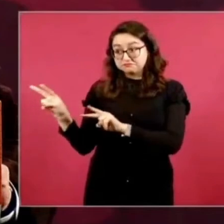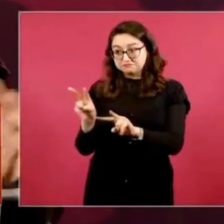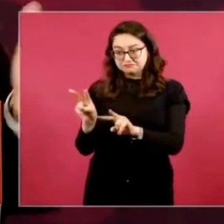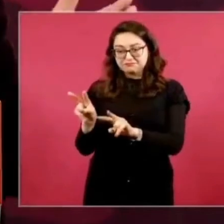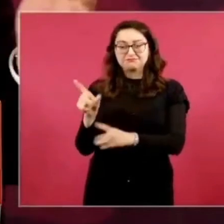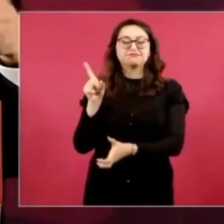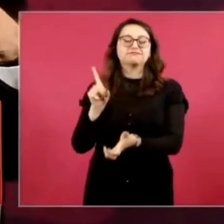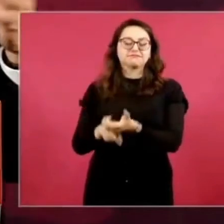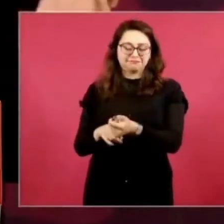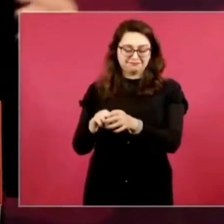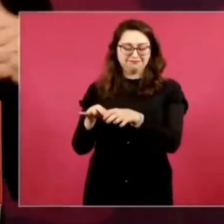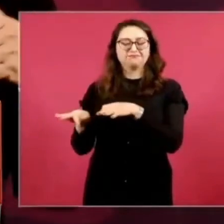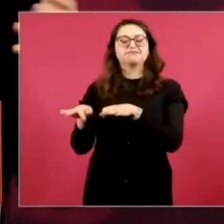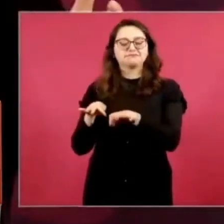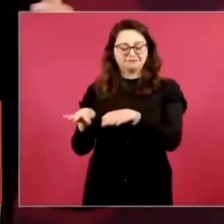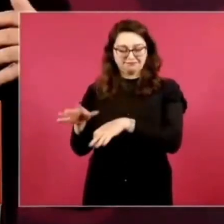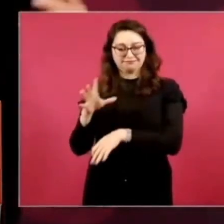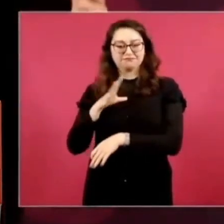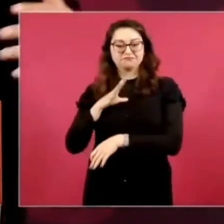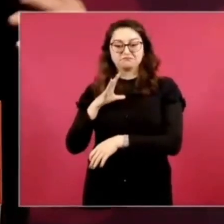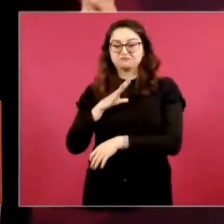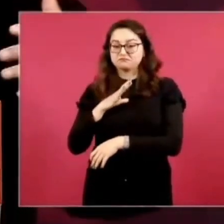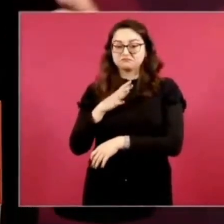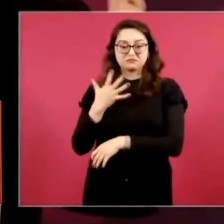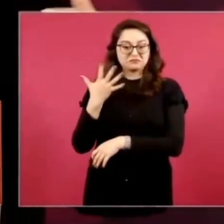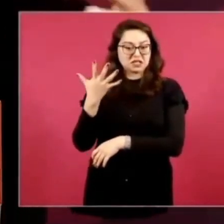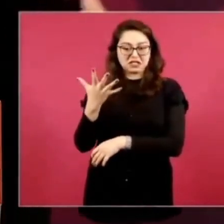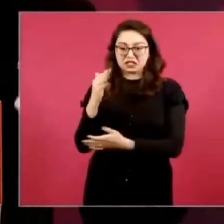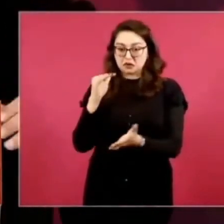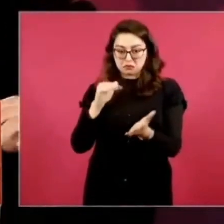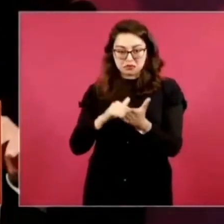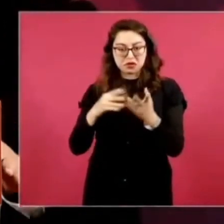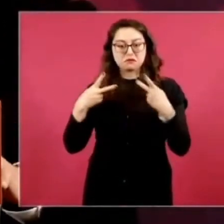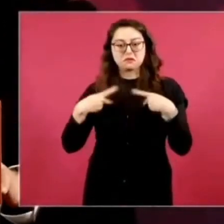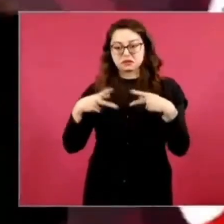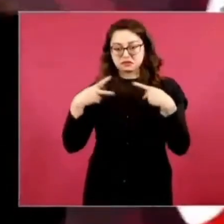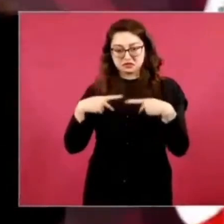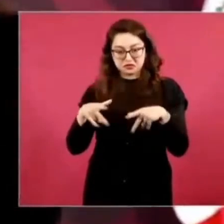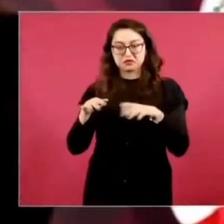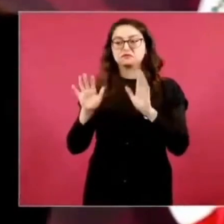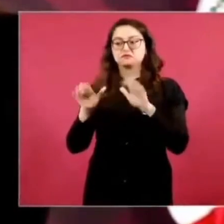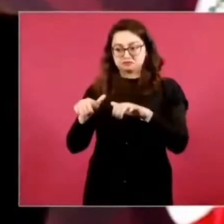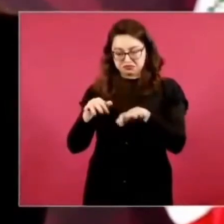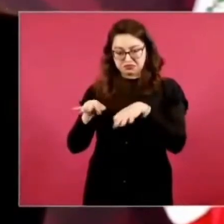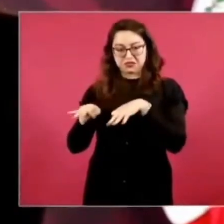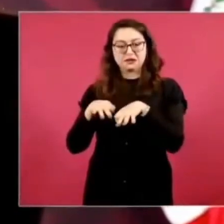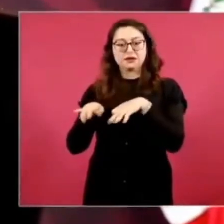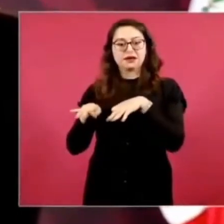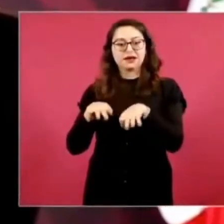a ver que hay 3, 4, 5,000, 6,000 obreros.